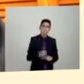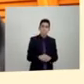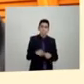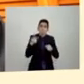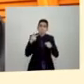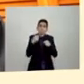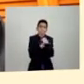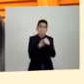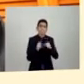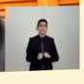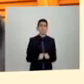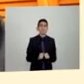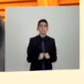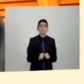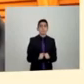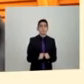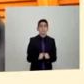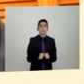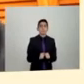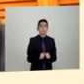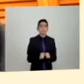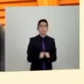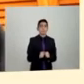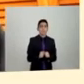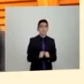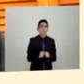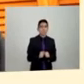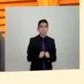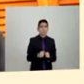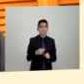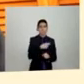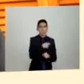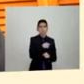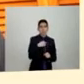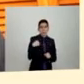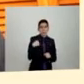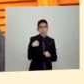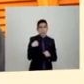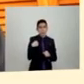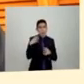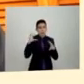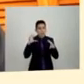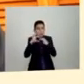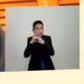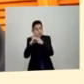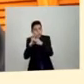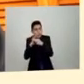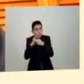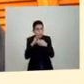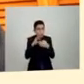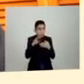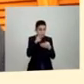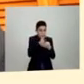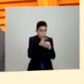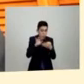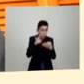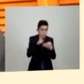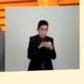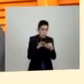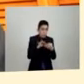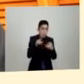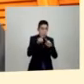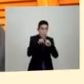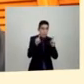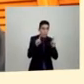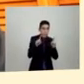pasa es que nuestra relación como lectores, no como escritores, con el boom fue una